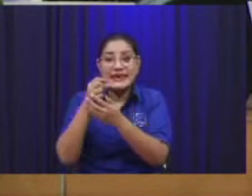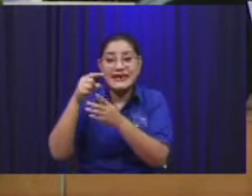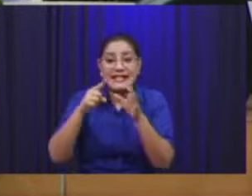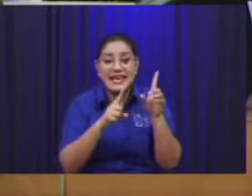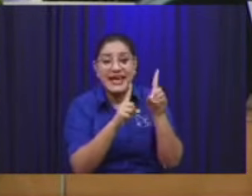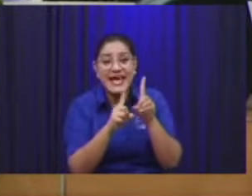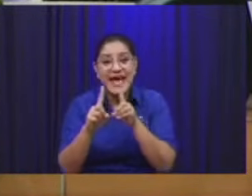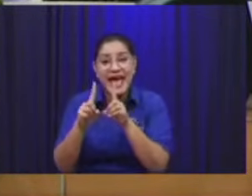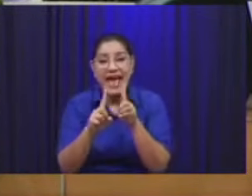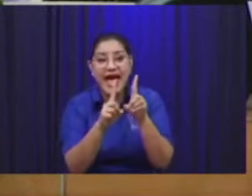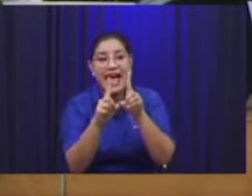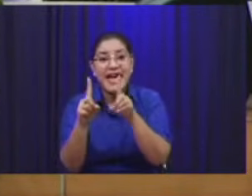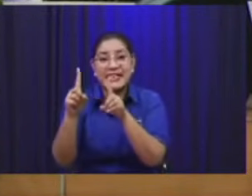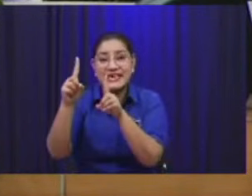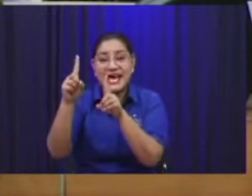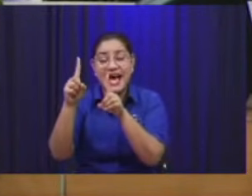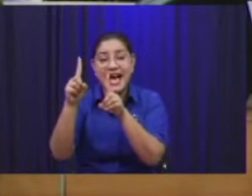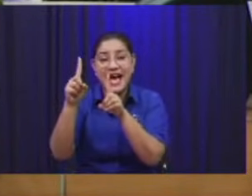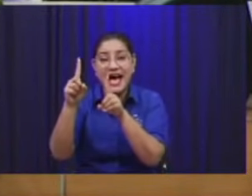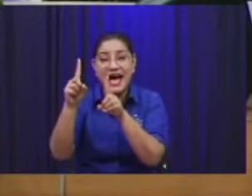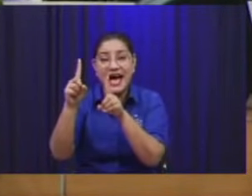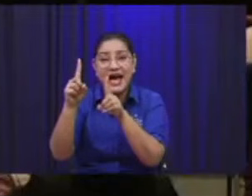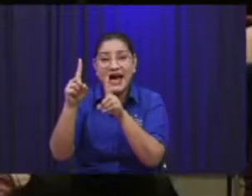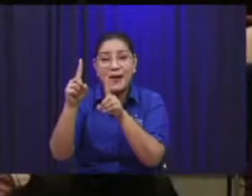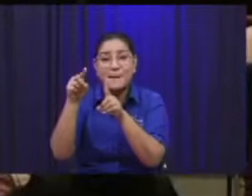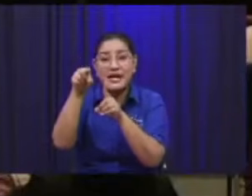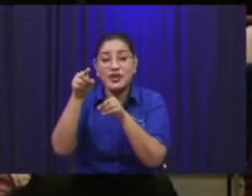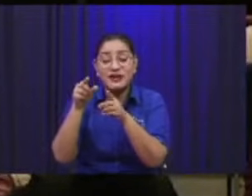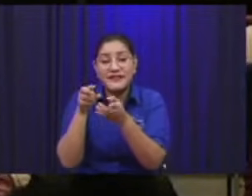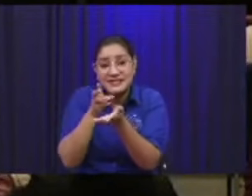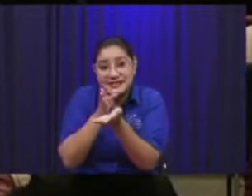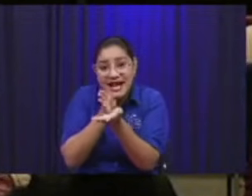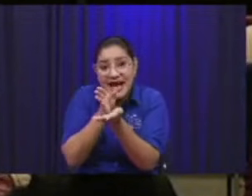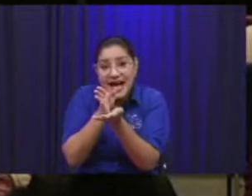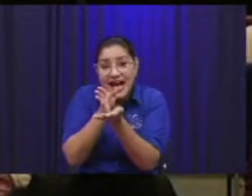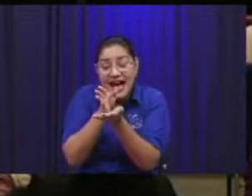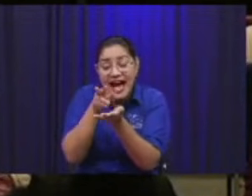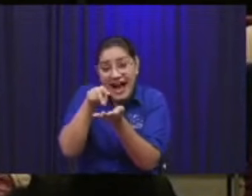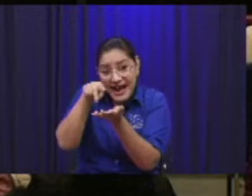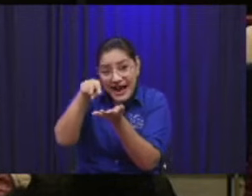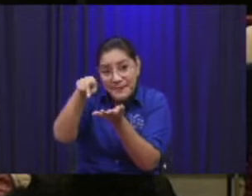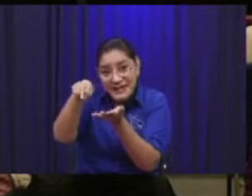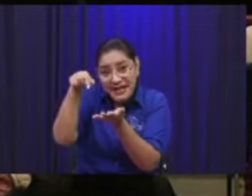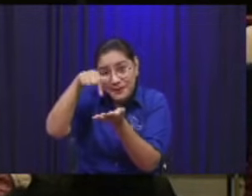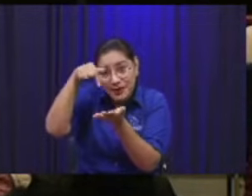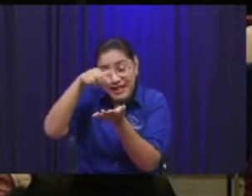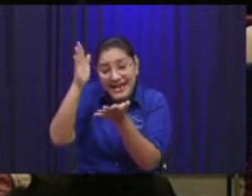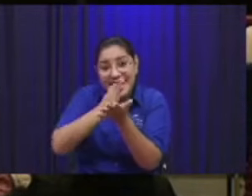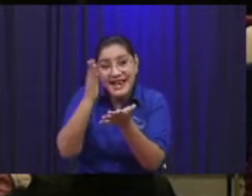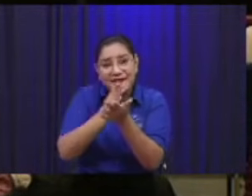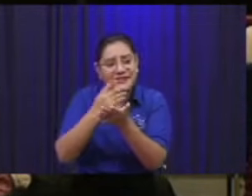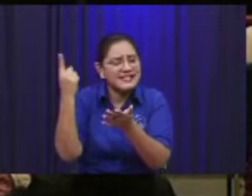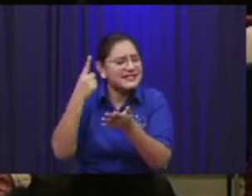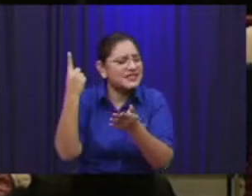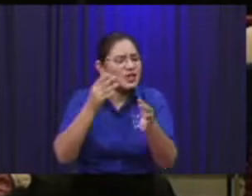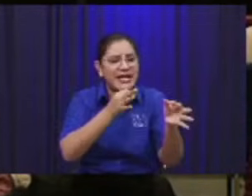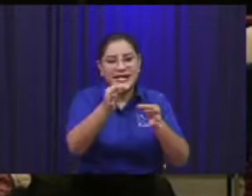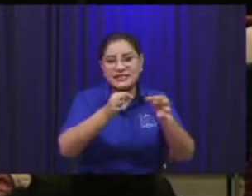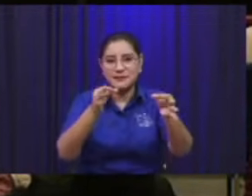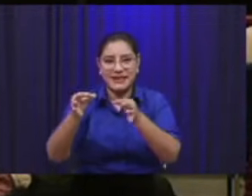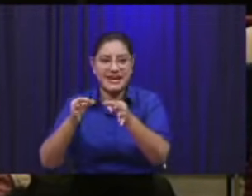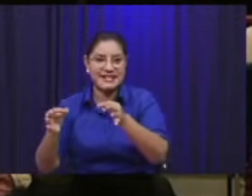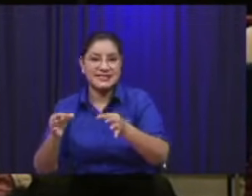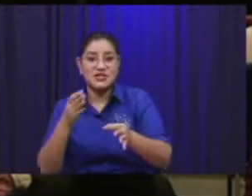es para iluminar enfrente para ver por dónde vas a pasar en la palabra está escrito todo esto quiere decir que